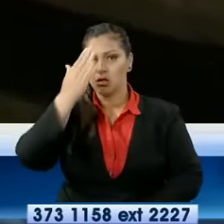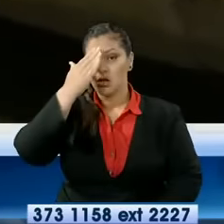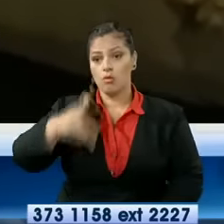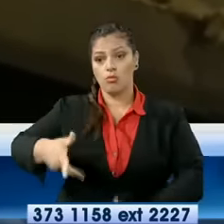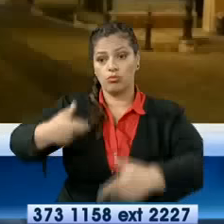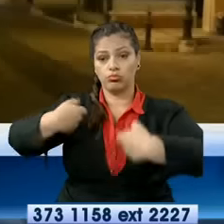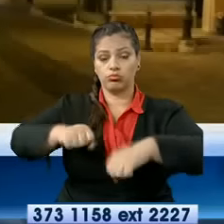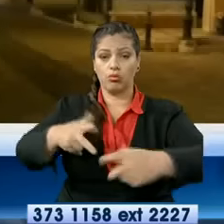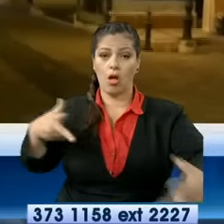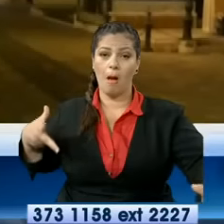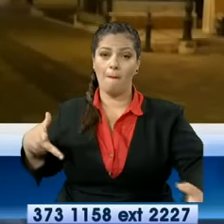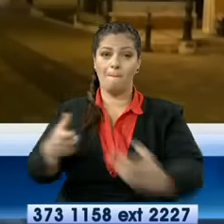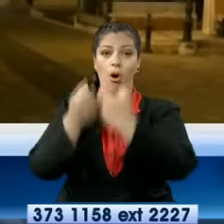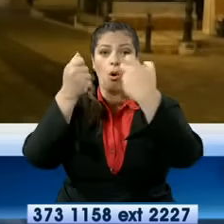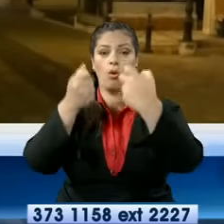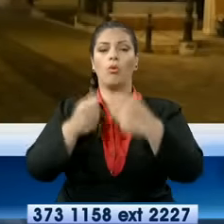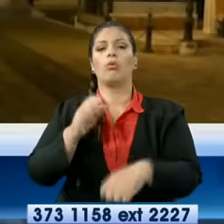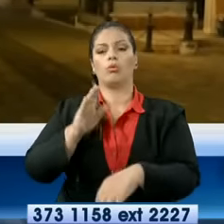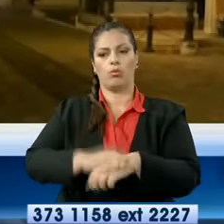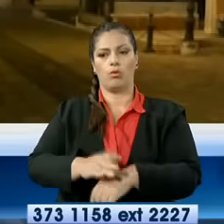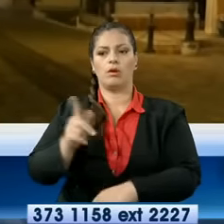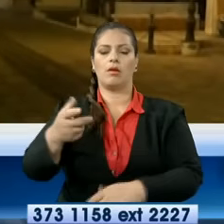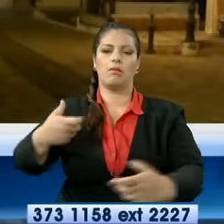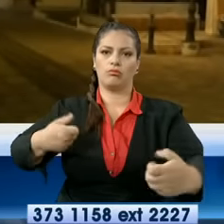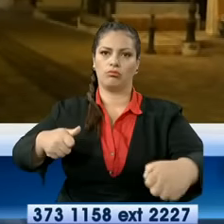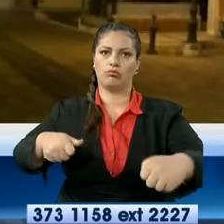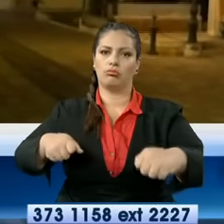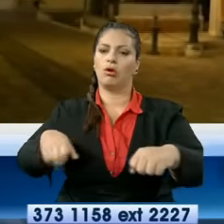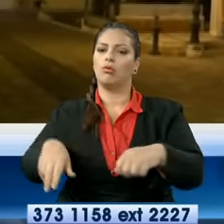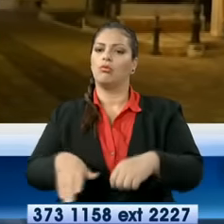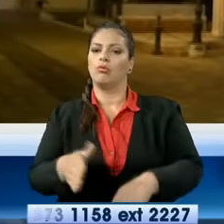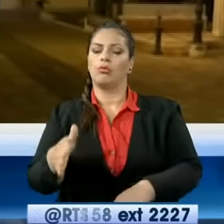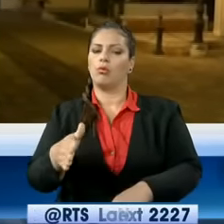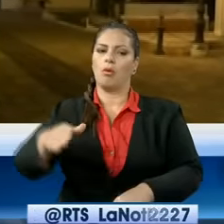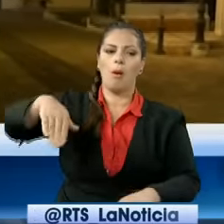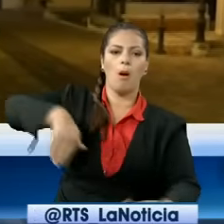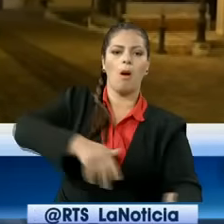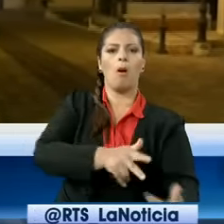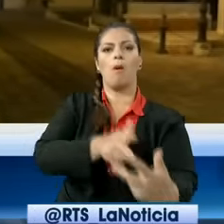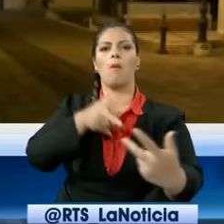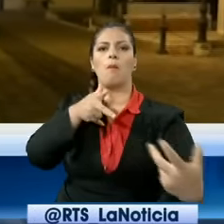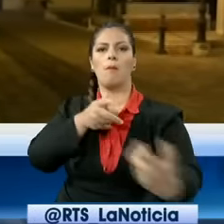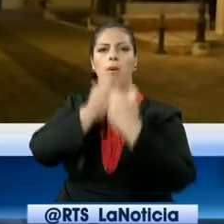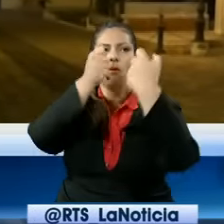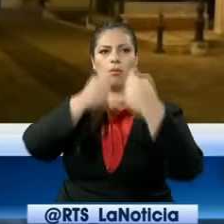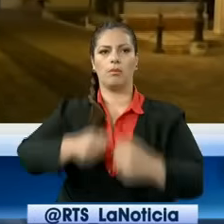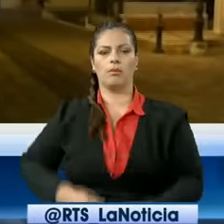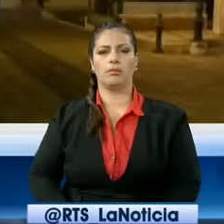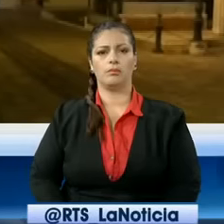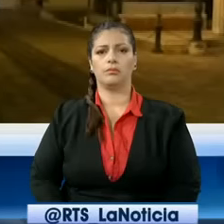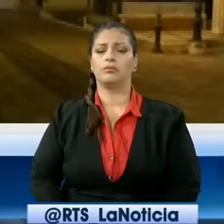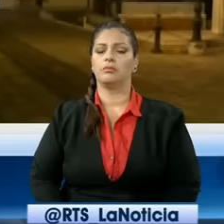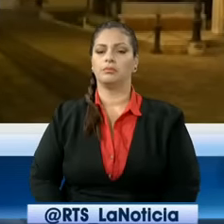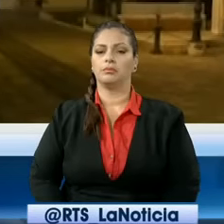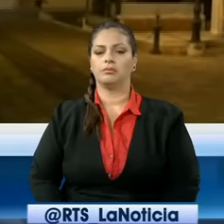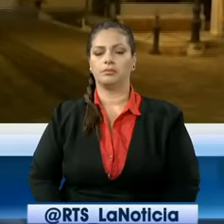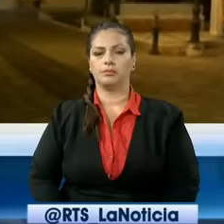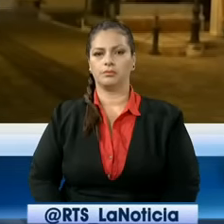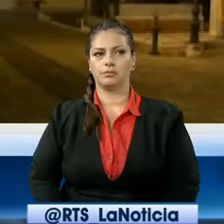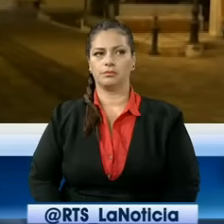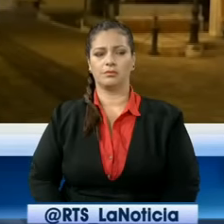contrario. Está constando que se le ve, es otra moto que viene y le hace